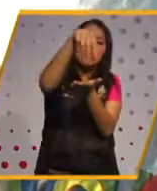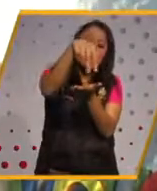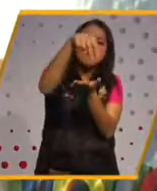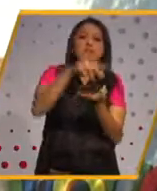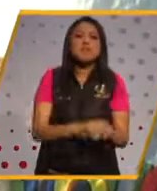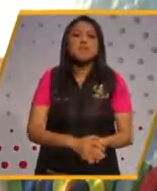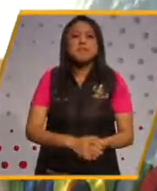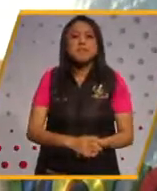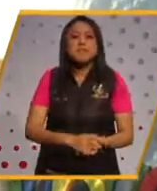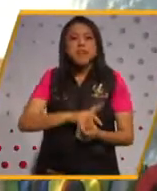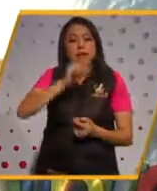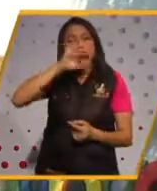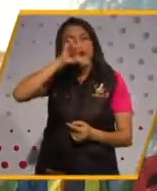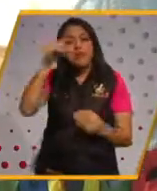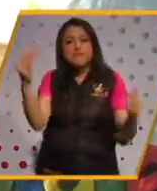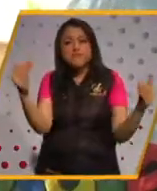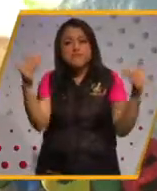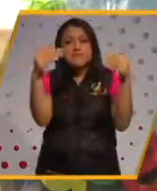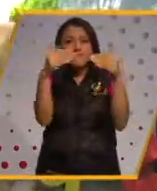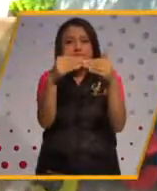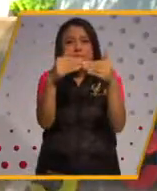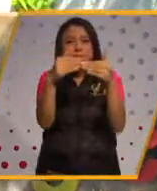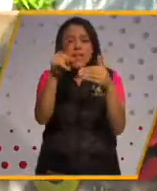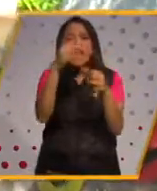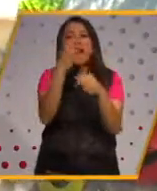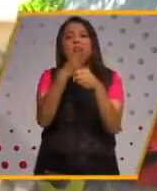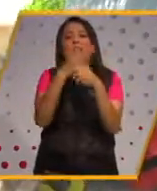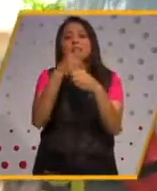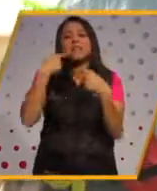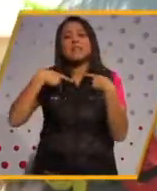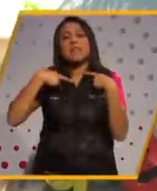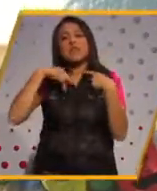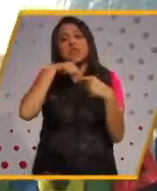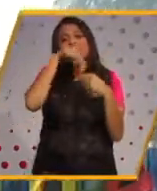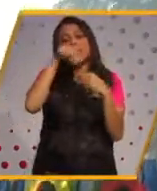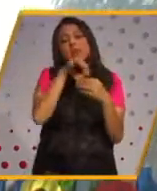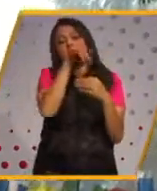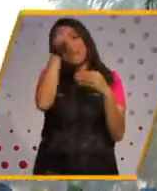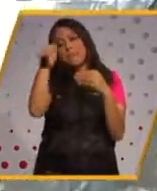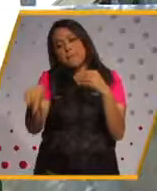vamos a cerrar las puertas de llaves para que baje la gente del puente